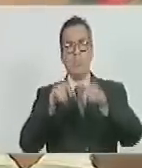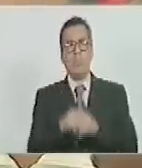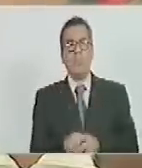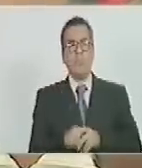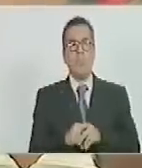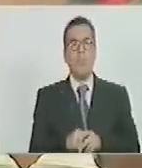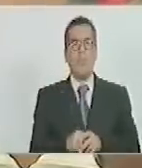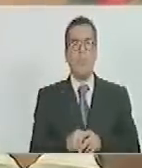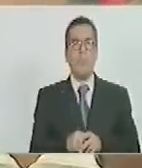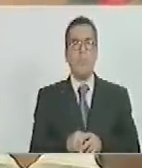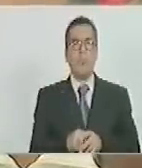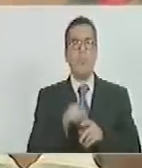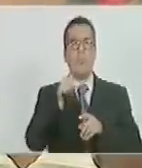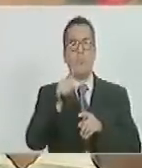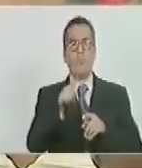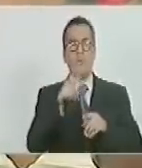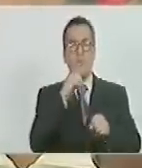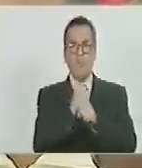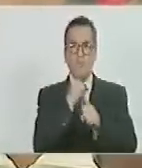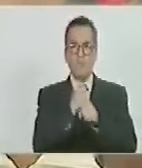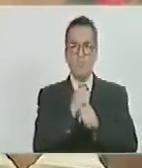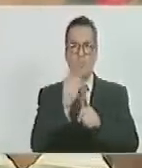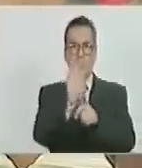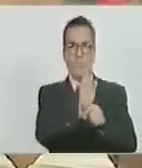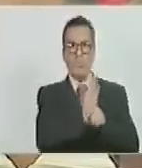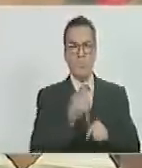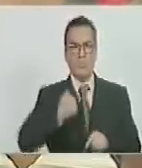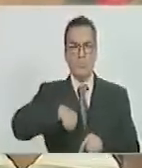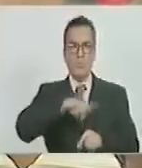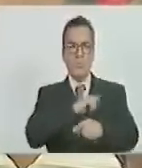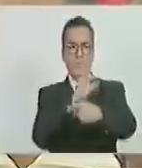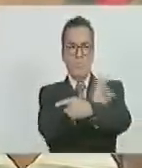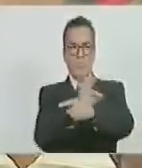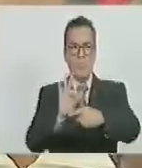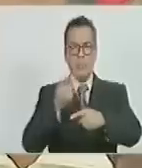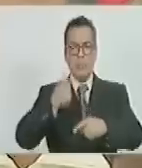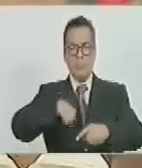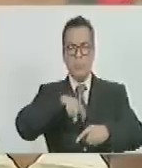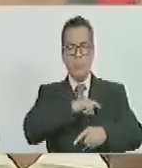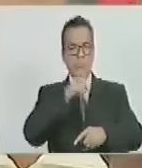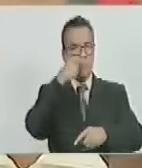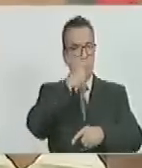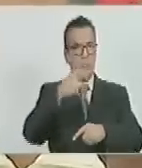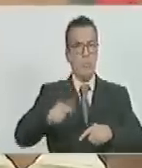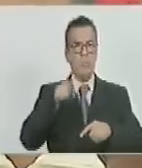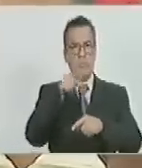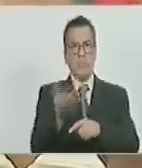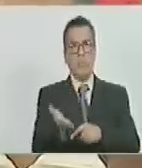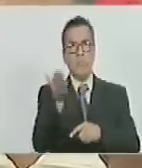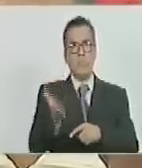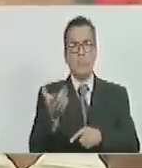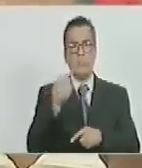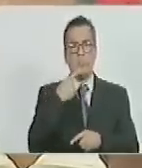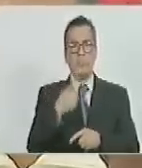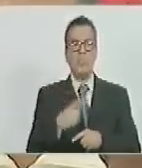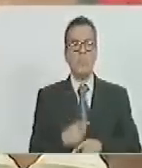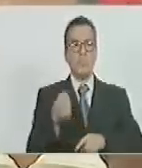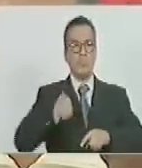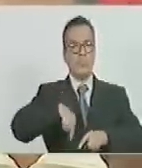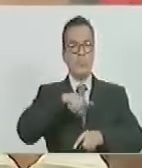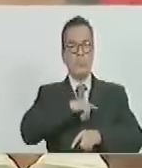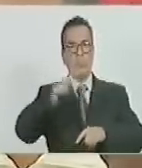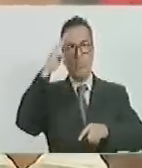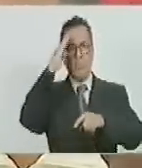en 1937, pues, comienza a funcionar cuidando nuestras fronteras, cuidando a nuestro pueblo. Es importante resaltar que nuestra